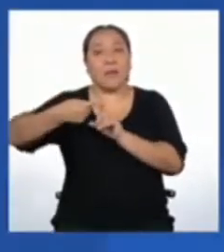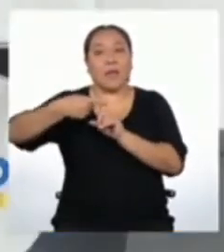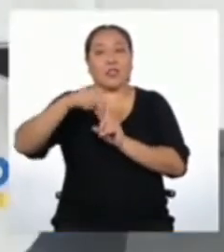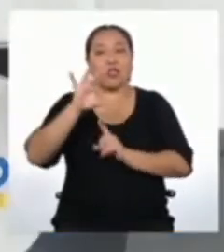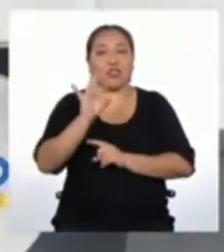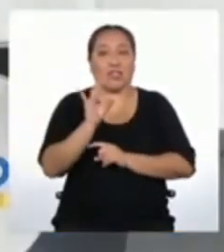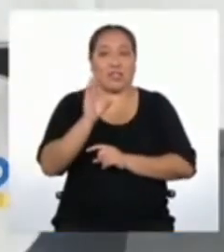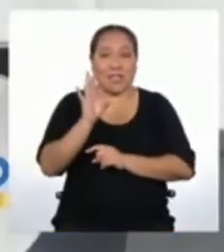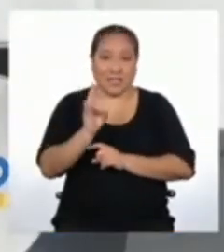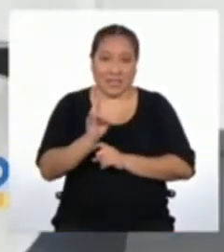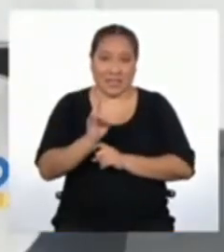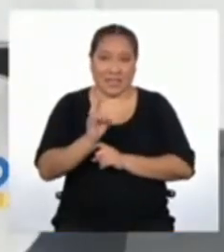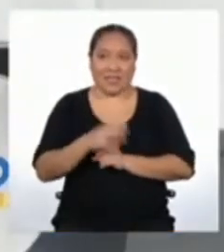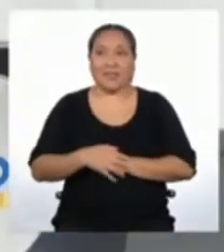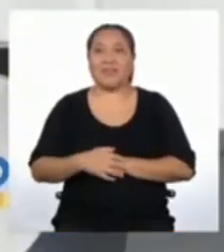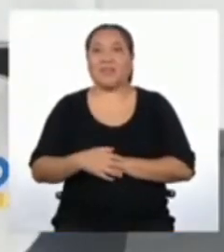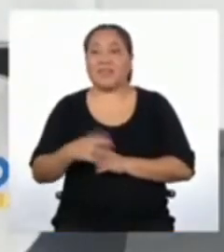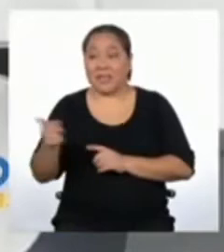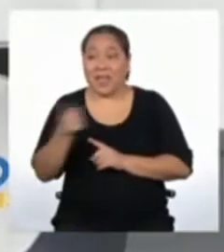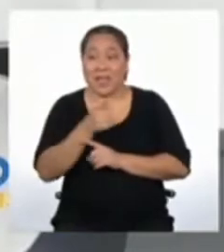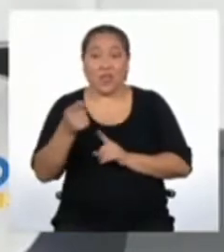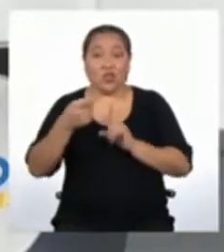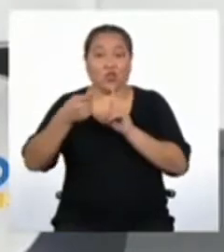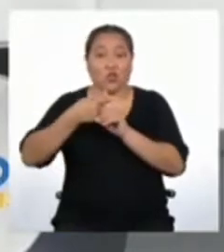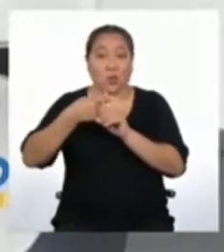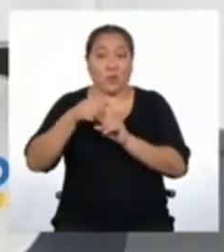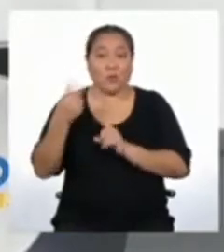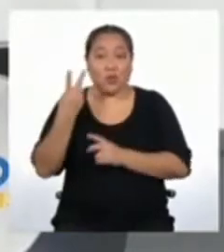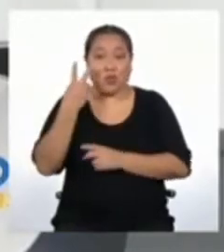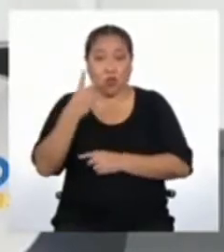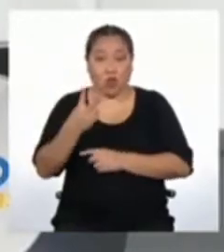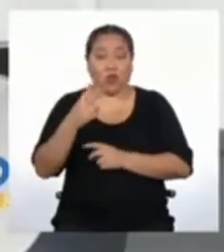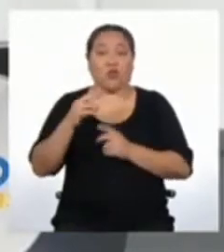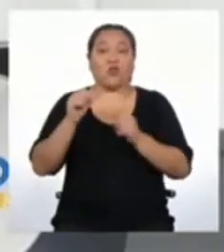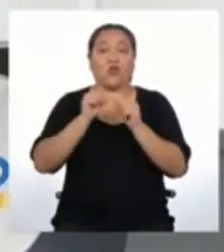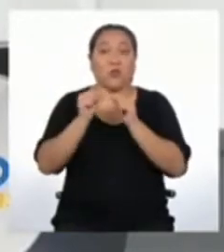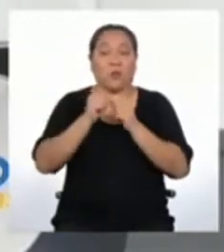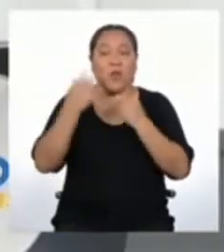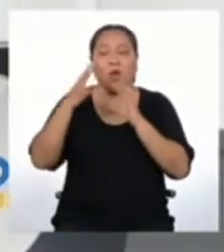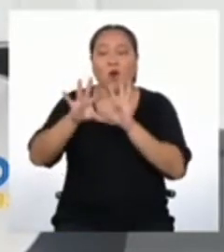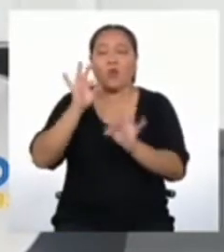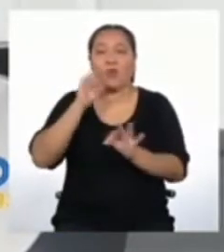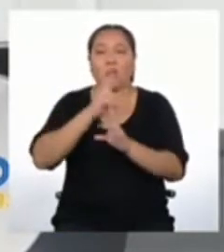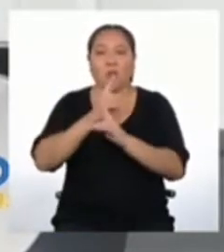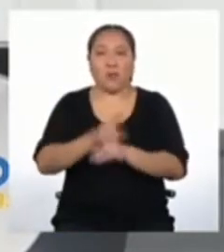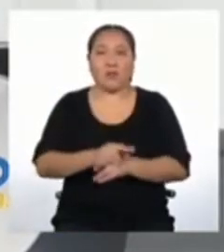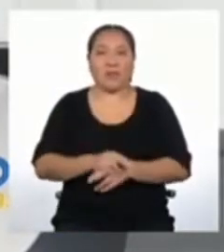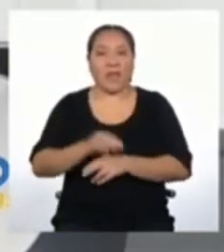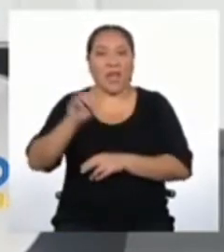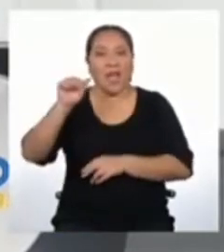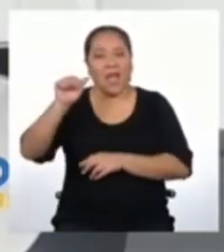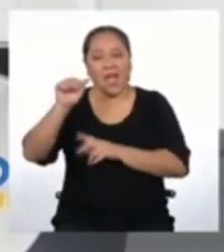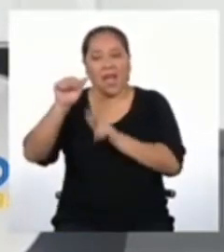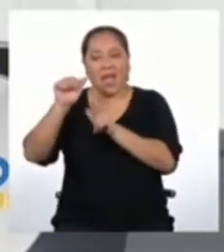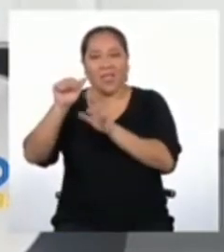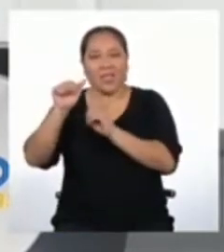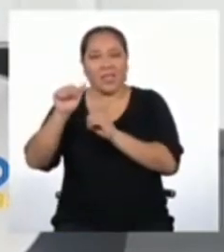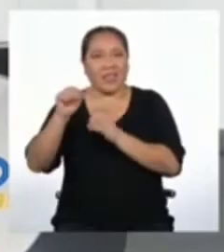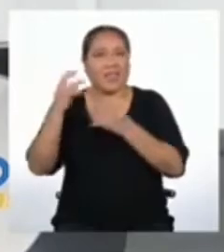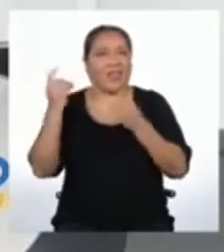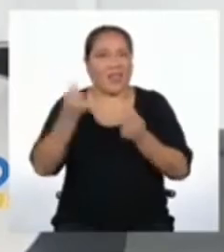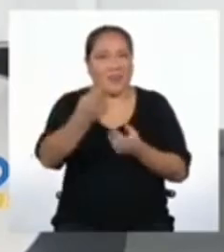87. Finalmente, si sumamos estos dos números, habremos llegado a la solución. ¡Qué rápido han respondido todo